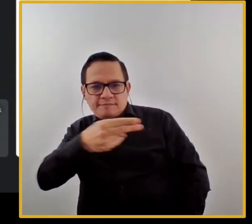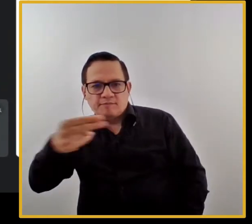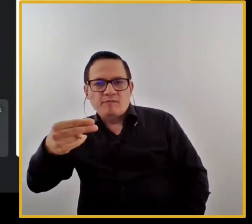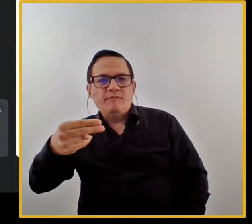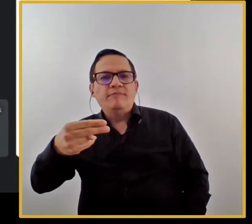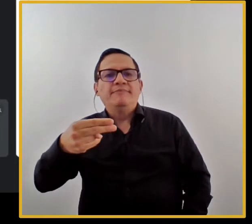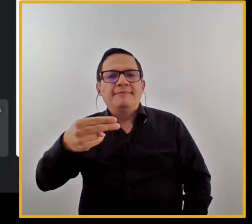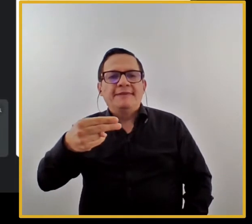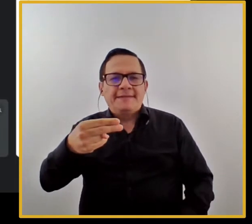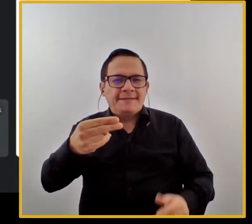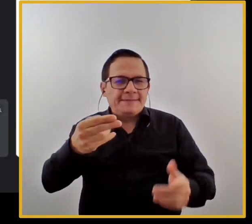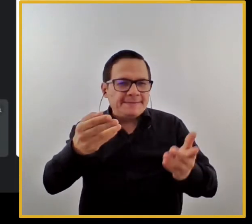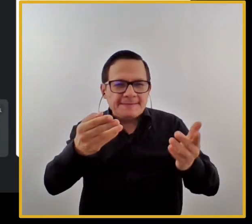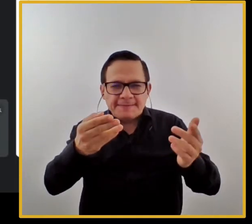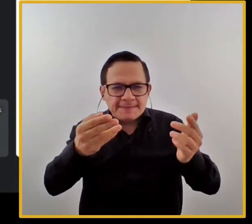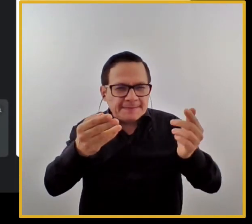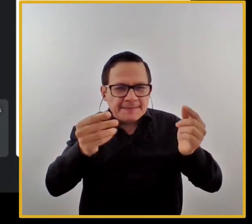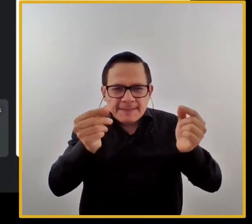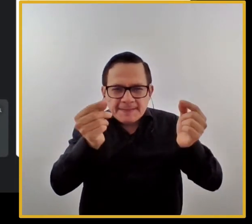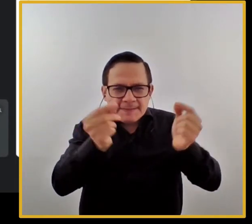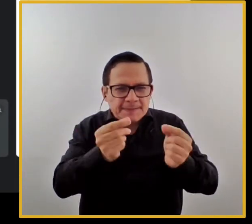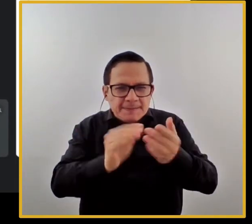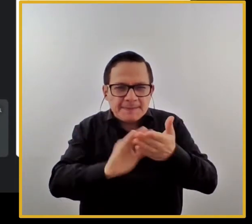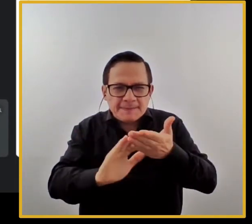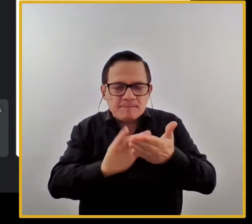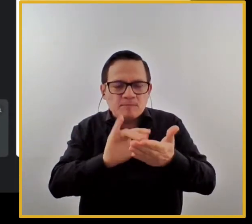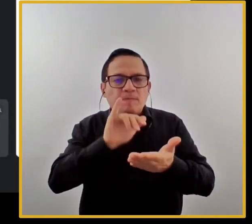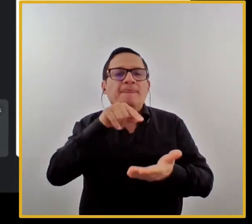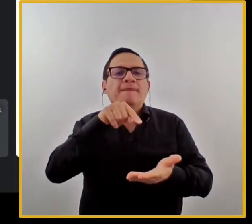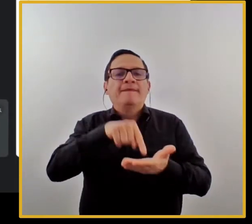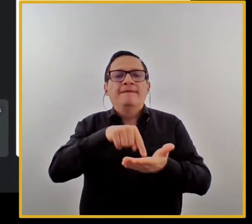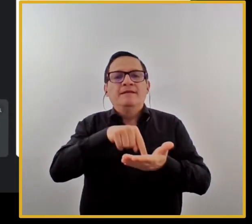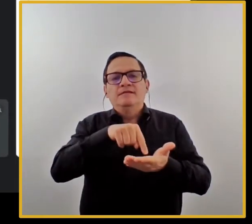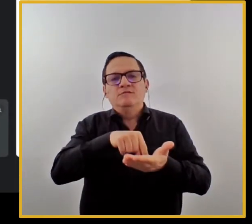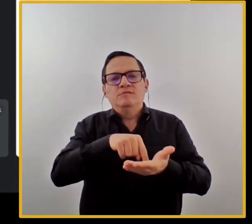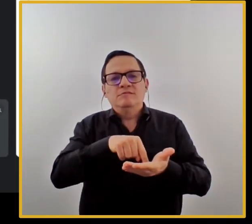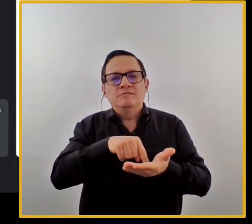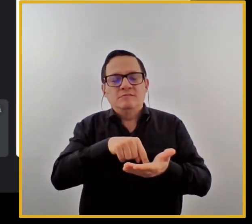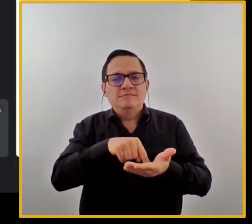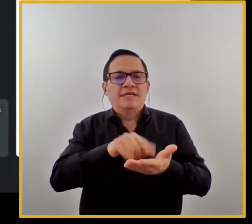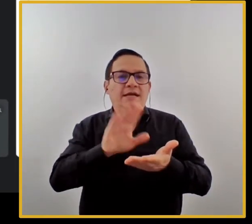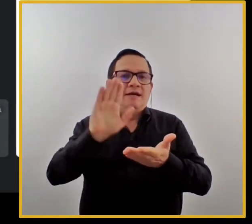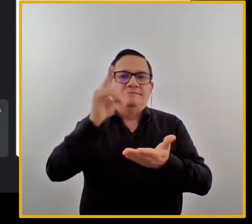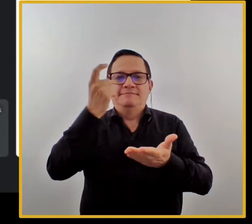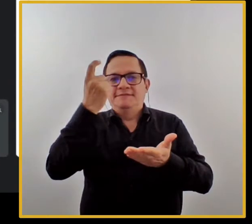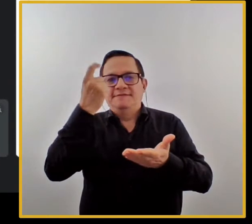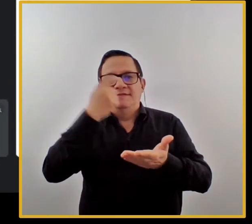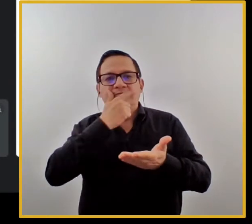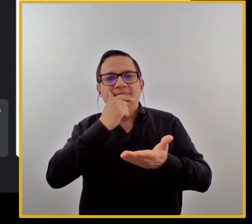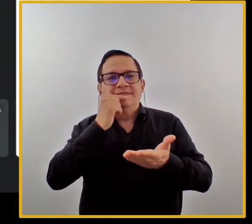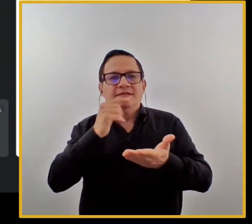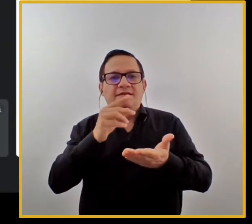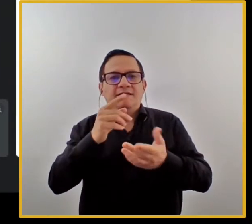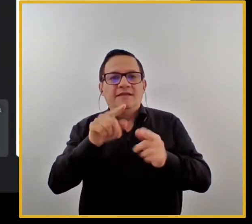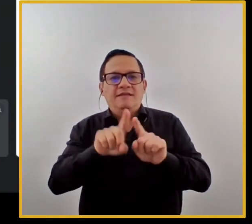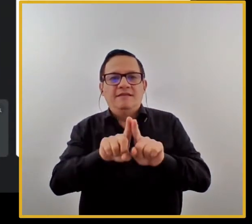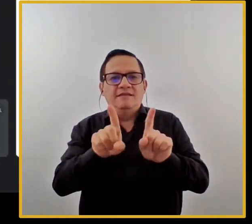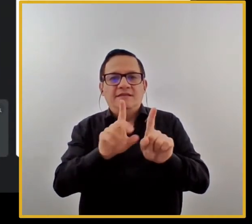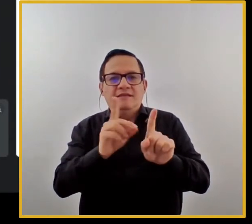igual los diferenciales de x. Entonces tenemos acá que aquí me faltó este diferencial de